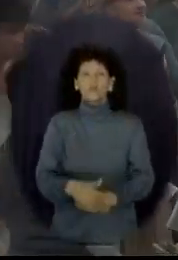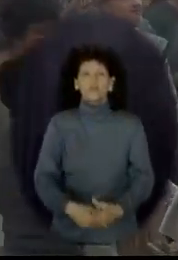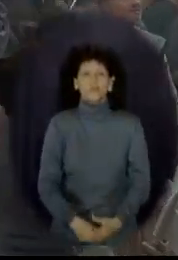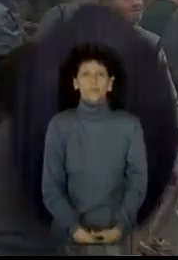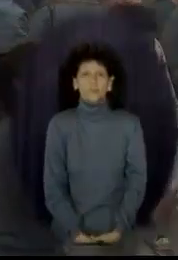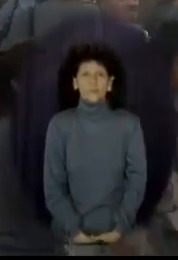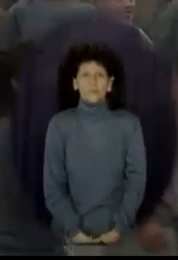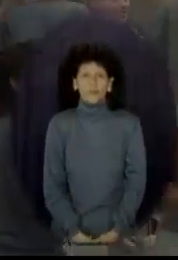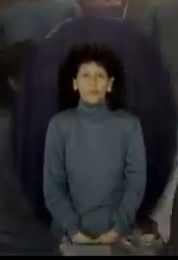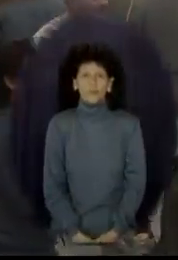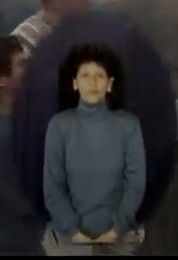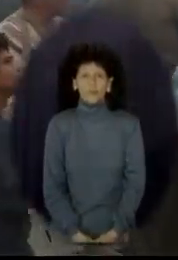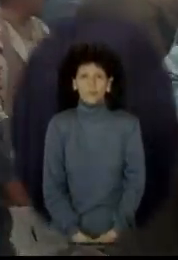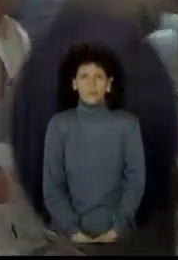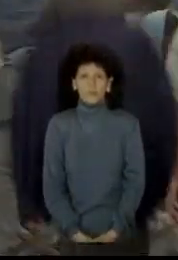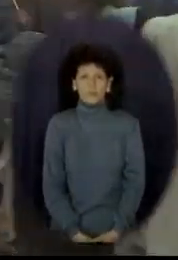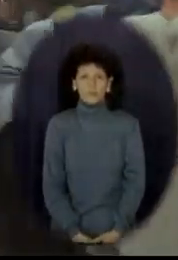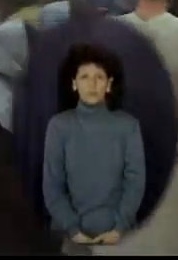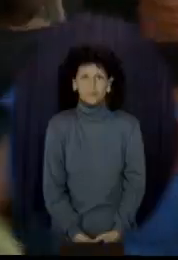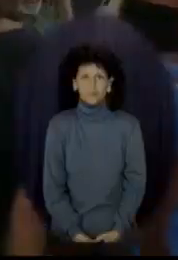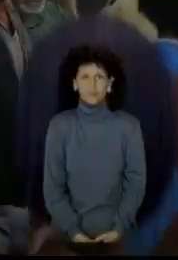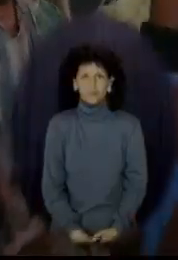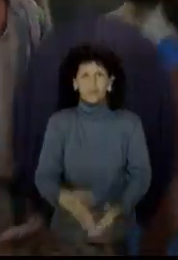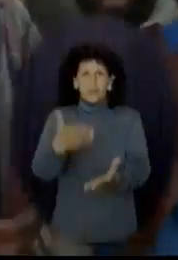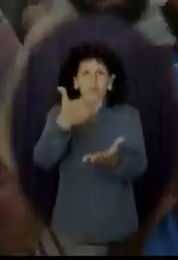¡Llamen a los guardias! ¡A los guardias!